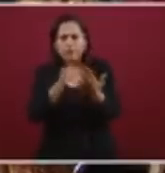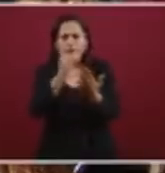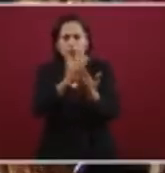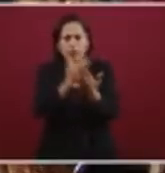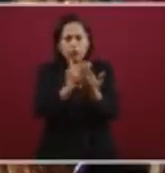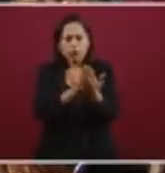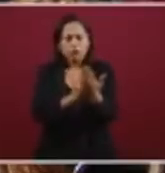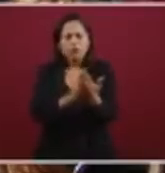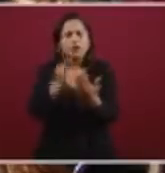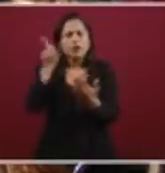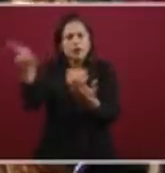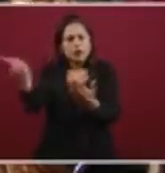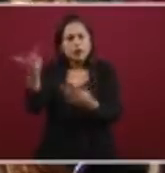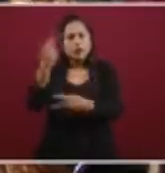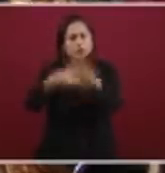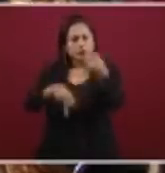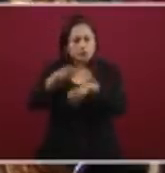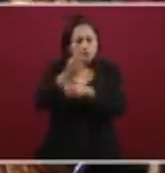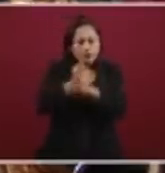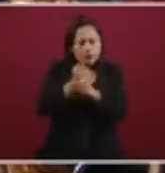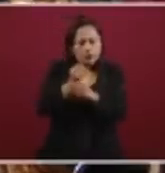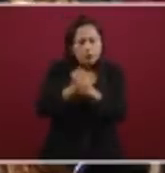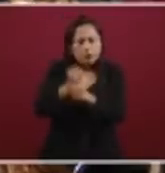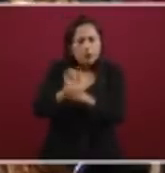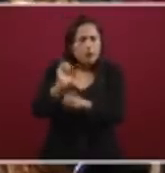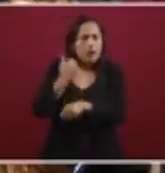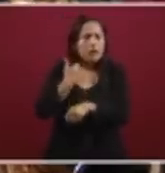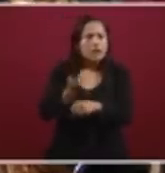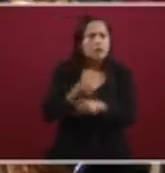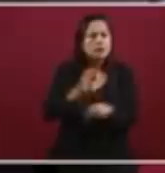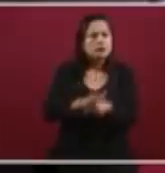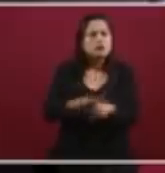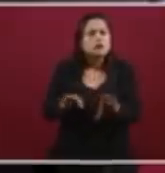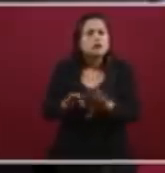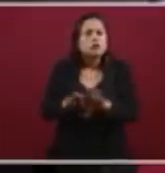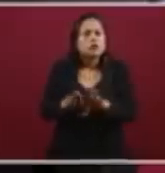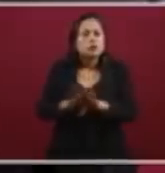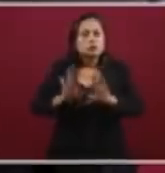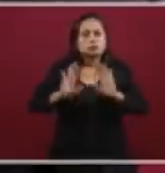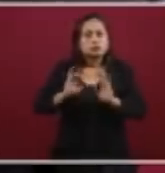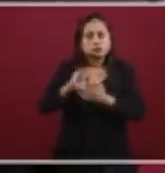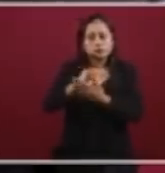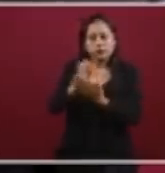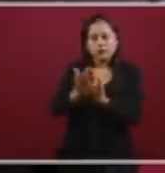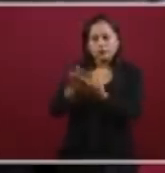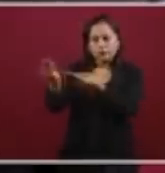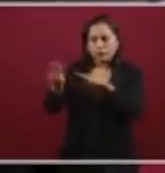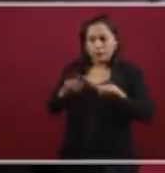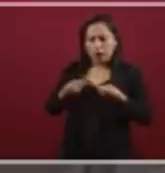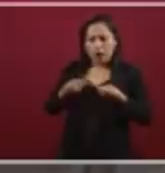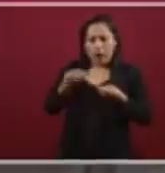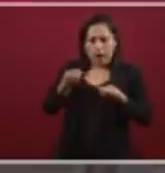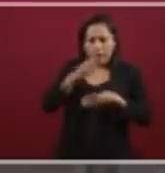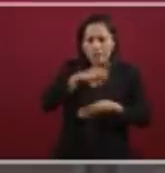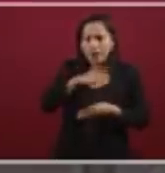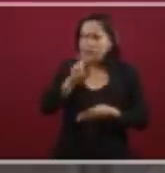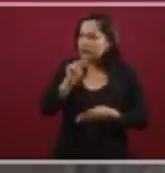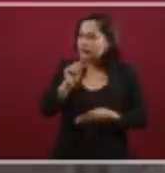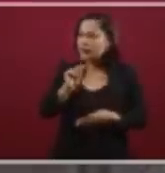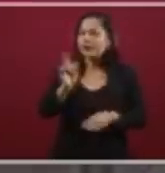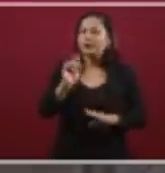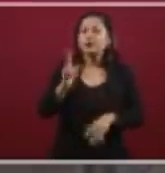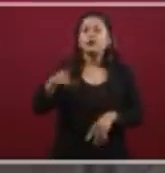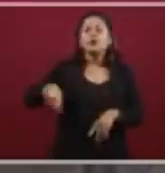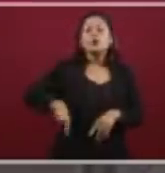en la anterior administración pues no es el informe que ellos nos entregaron es la actitud que tuvo el gobierno federal anterior hacia